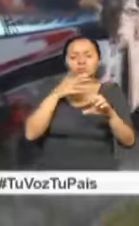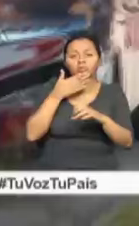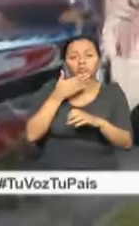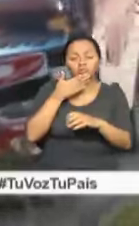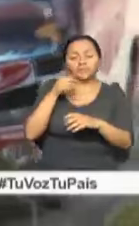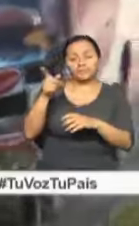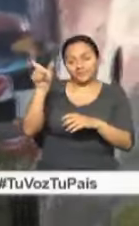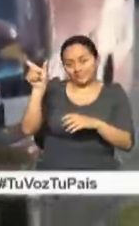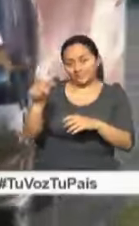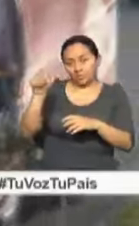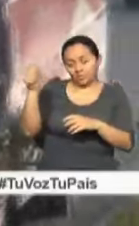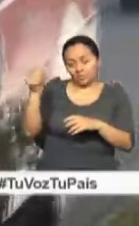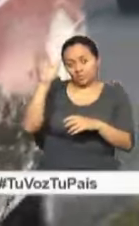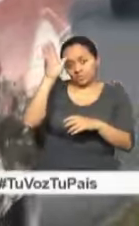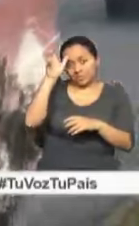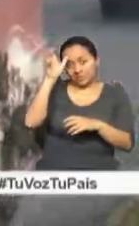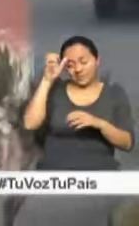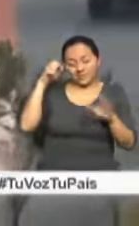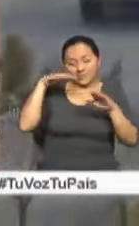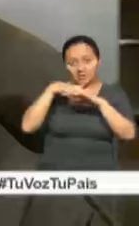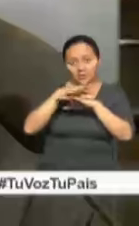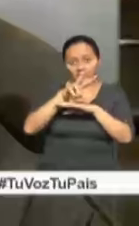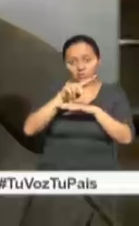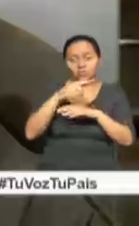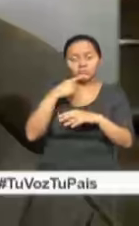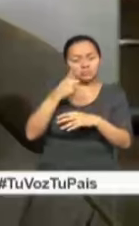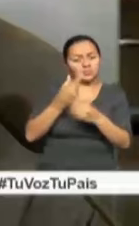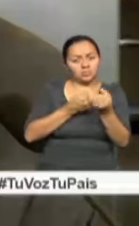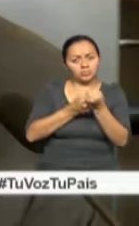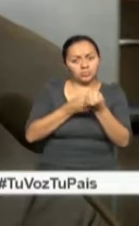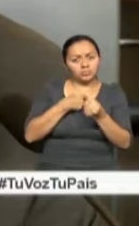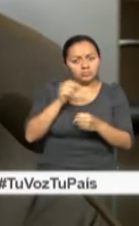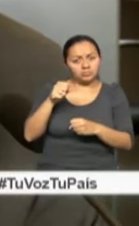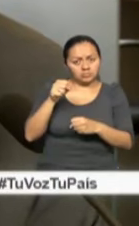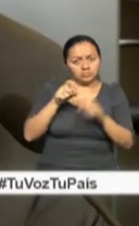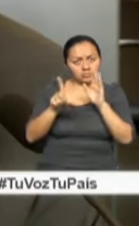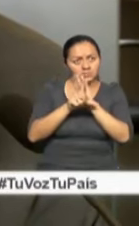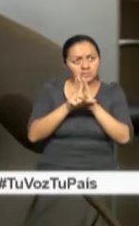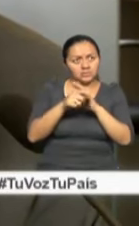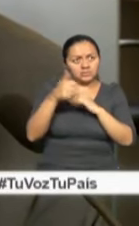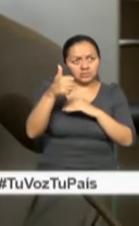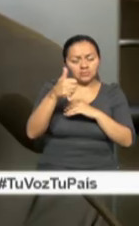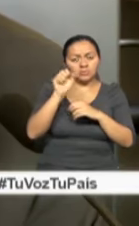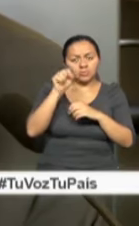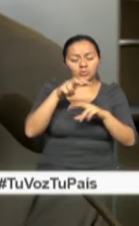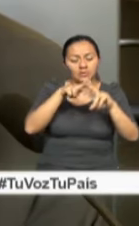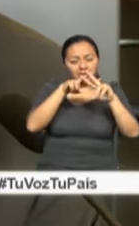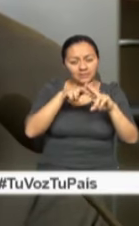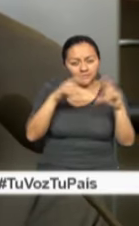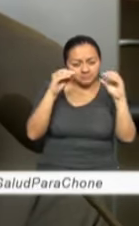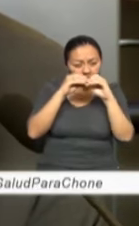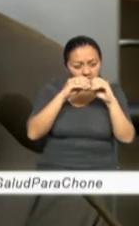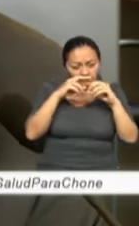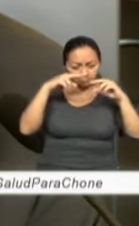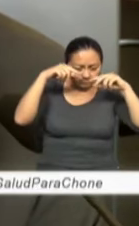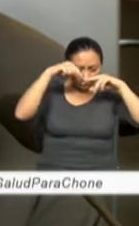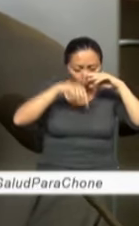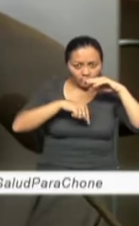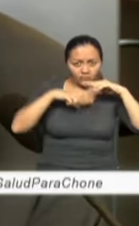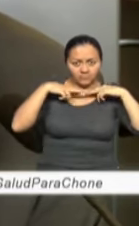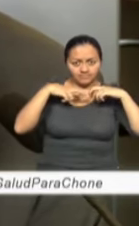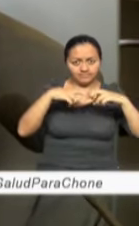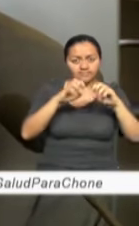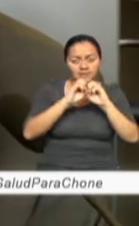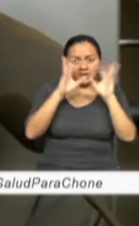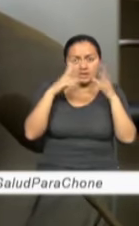se mostró a favor de la reforma a la norma. Apoyo ese proyecto, habrá que revisarlo con mayor profundidad,